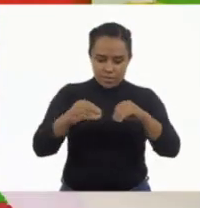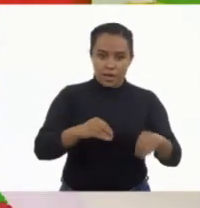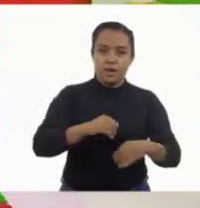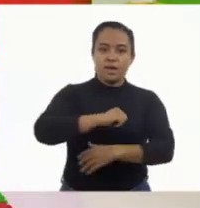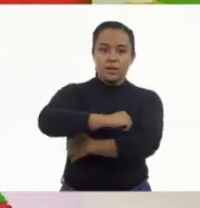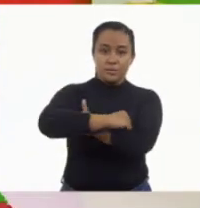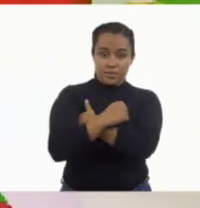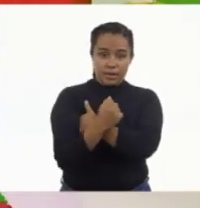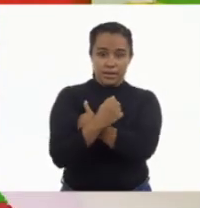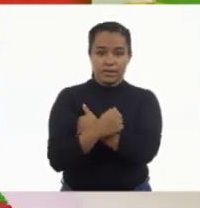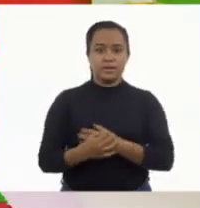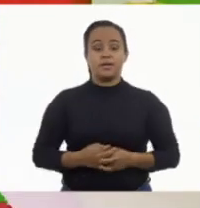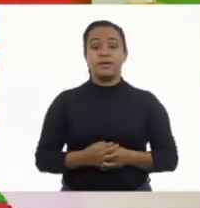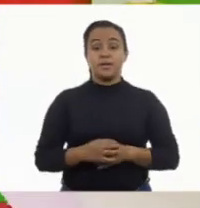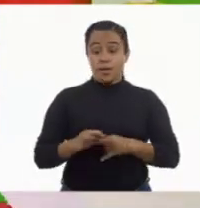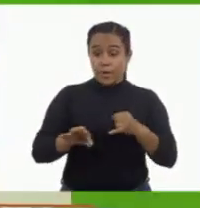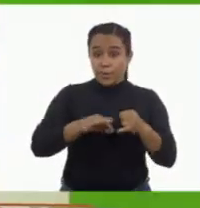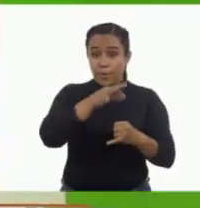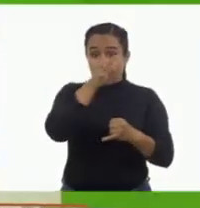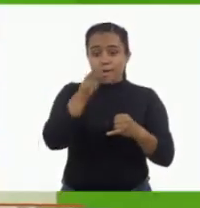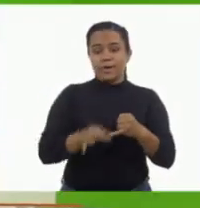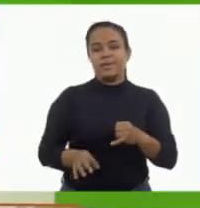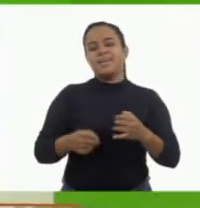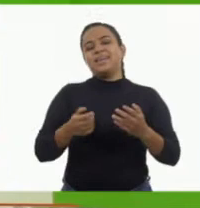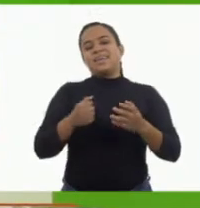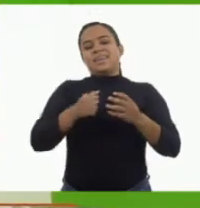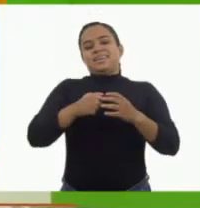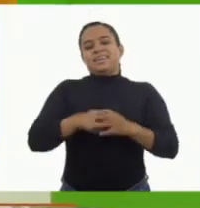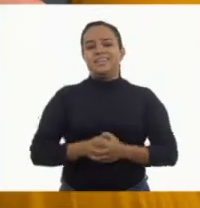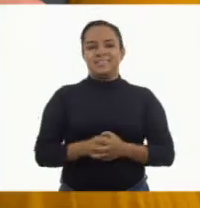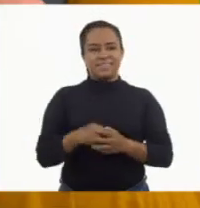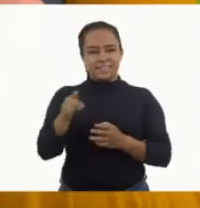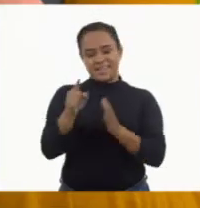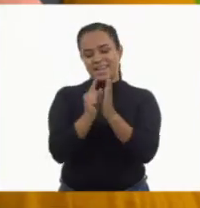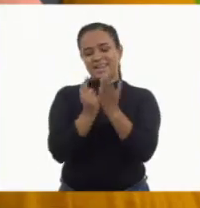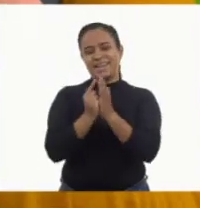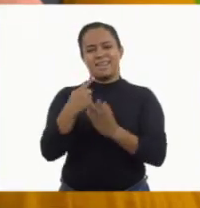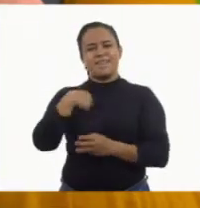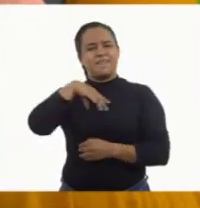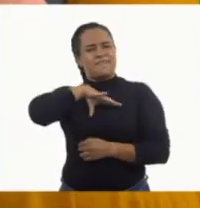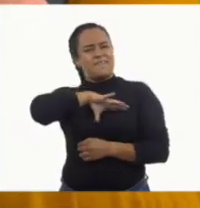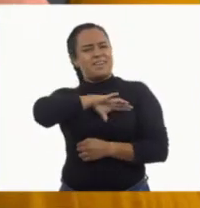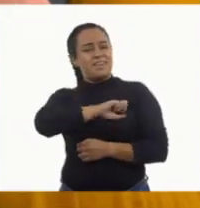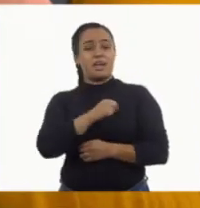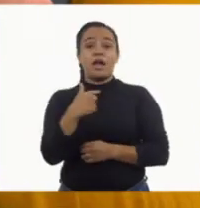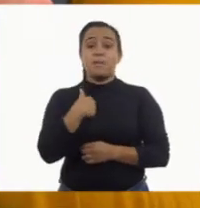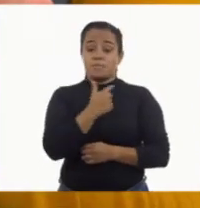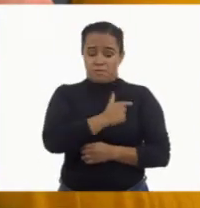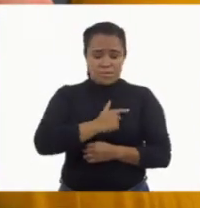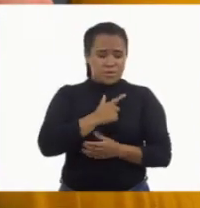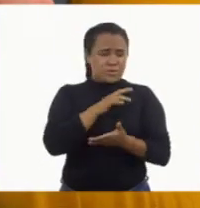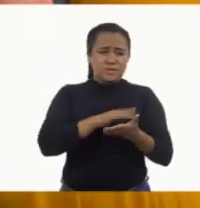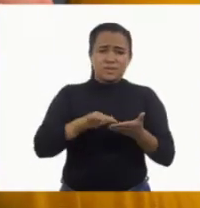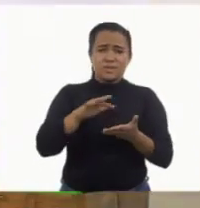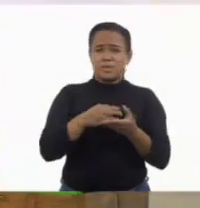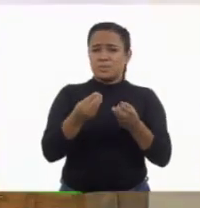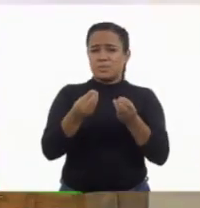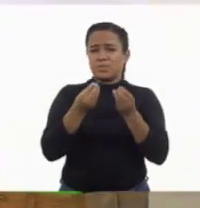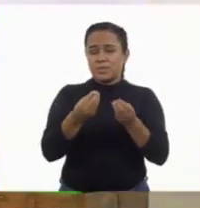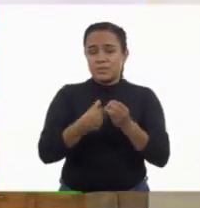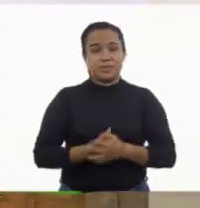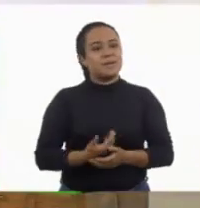cofre. Y por último, ¡ay, este! Porque es mi libro favorito y a mí me encanta leer. Muy